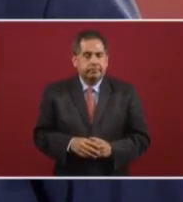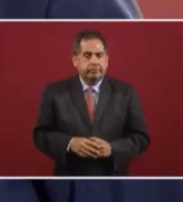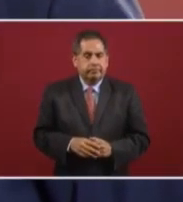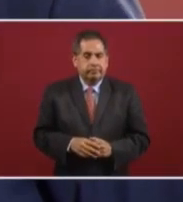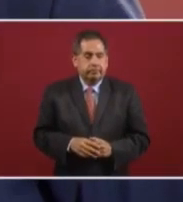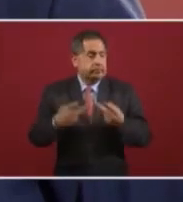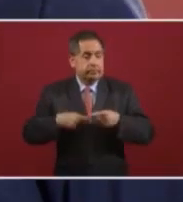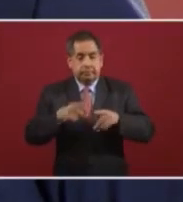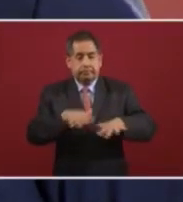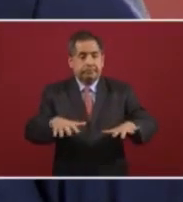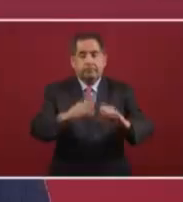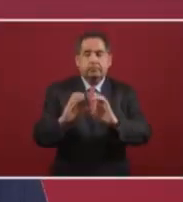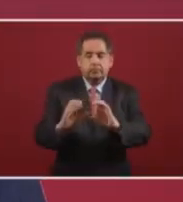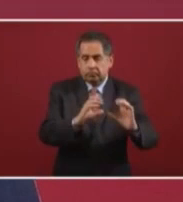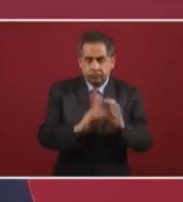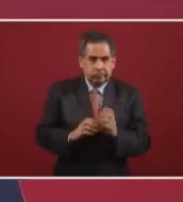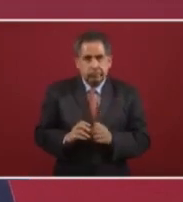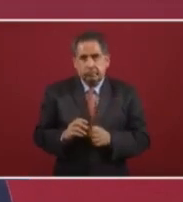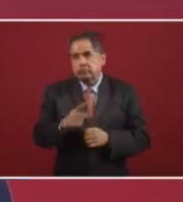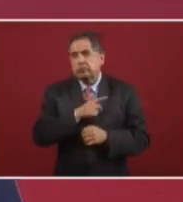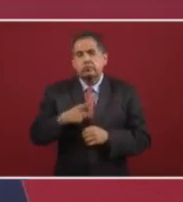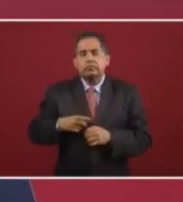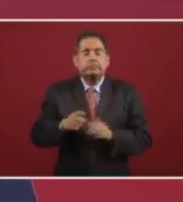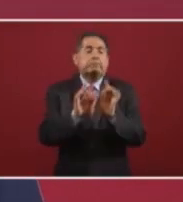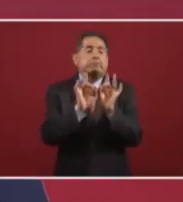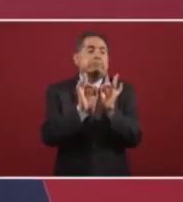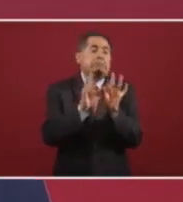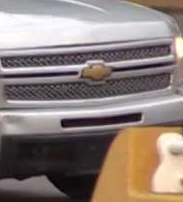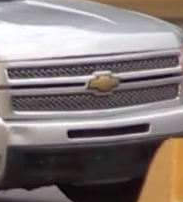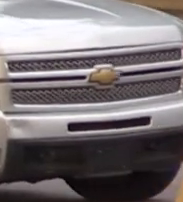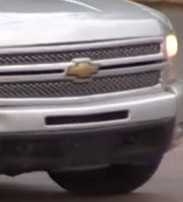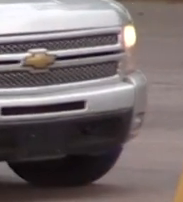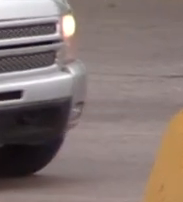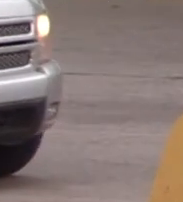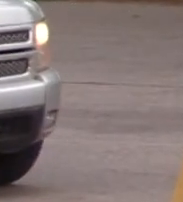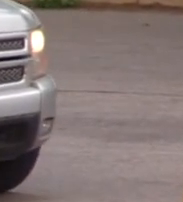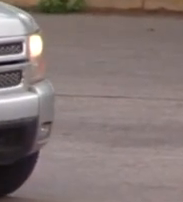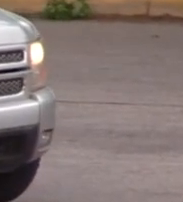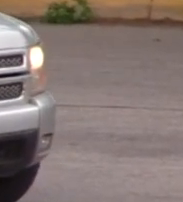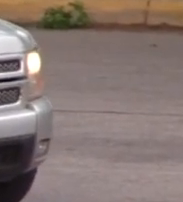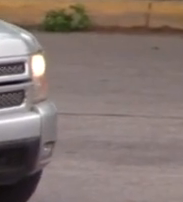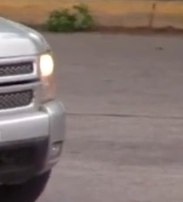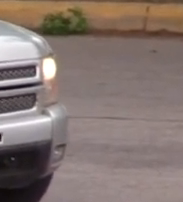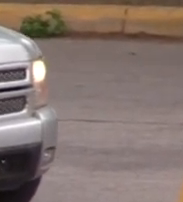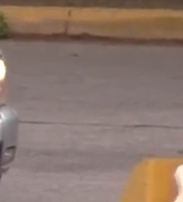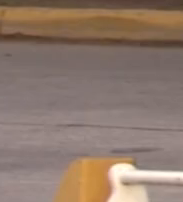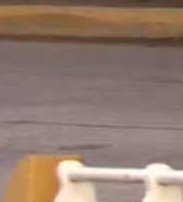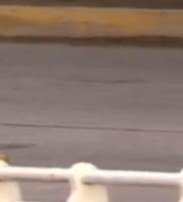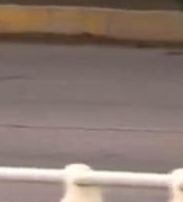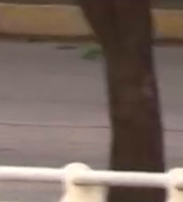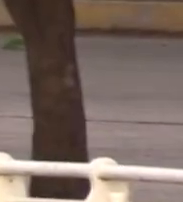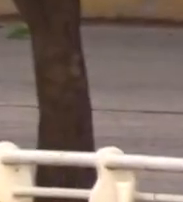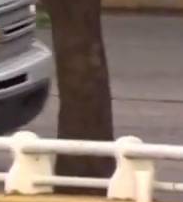a la población, no deben de haber los llamados daños colaterales. Guzmán, de 28 años, es buscado con